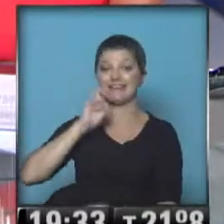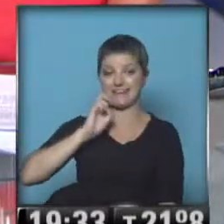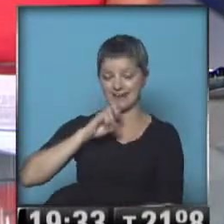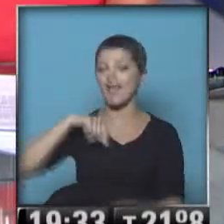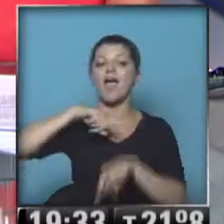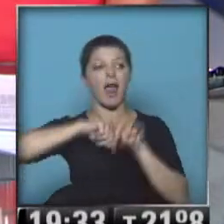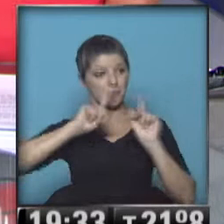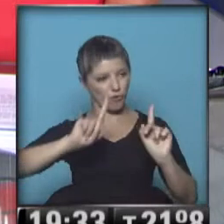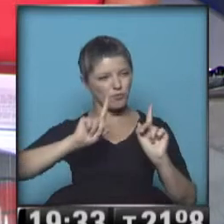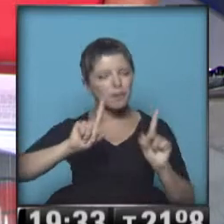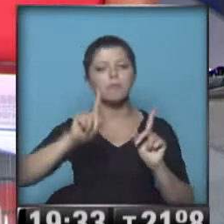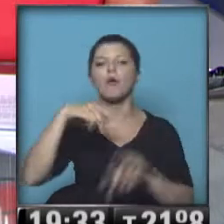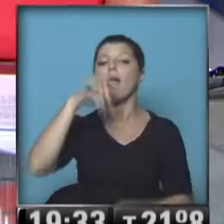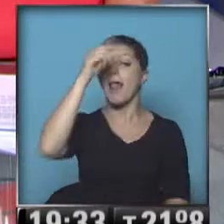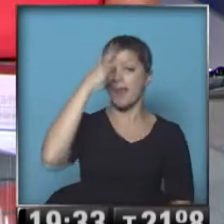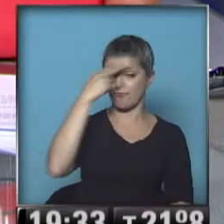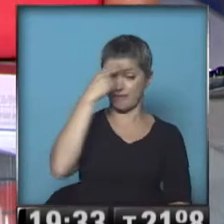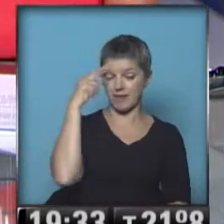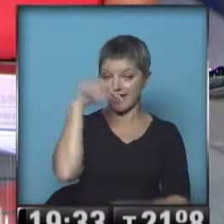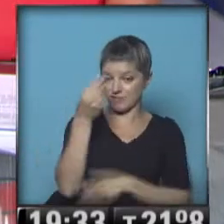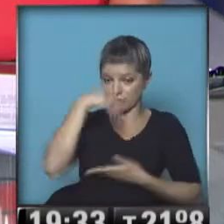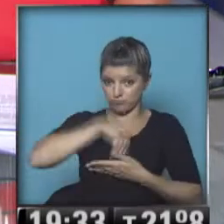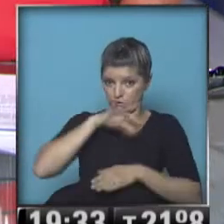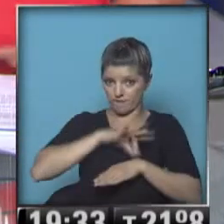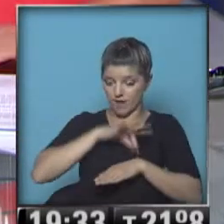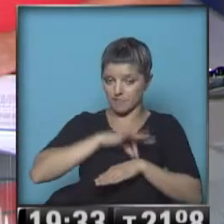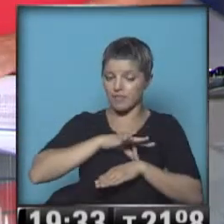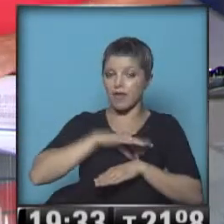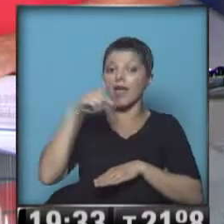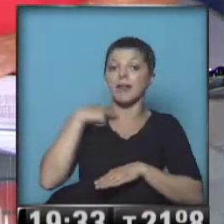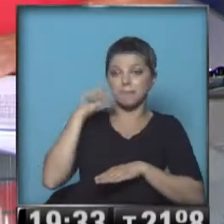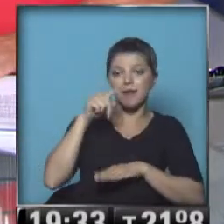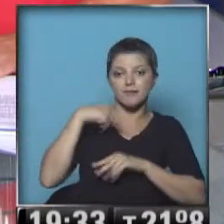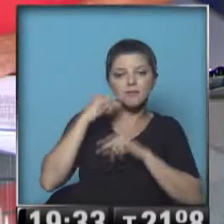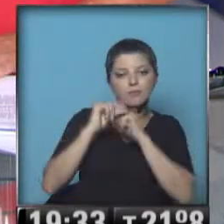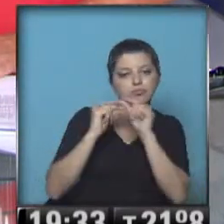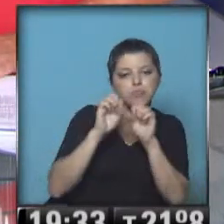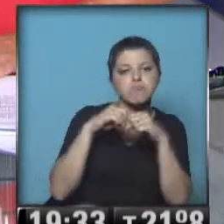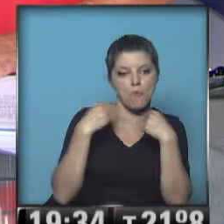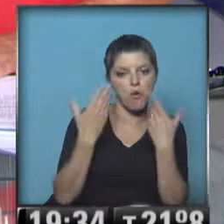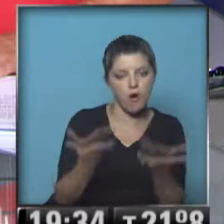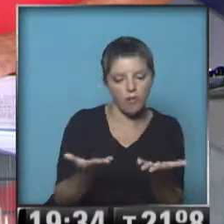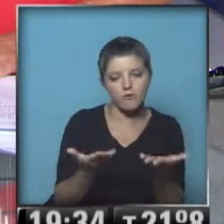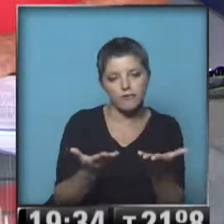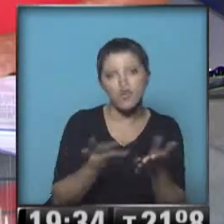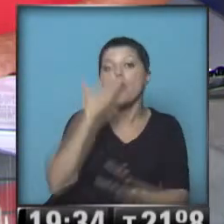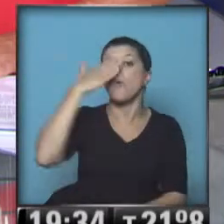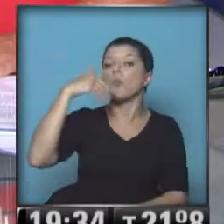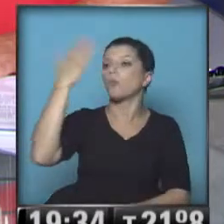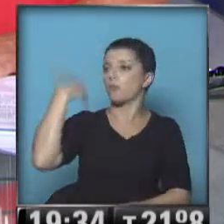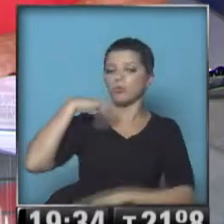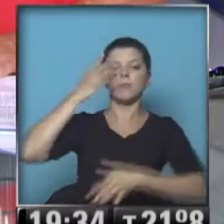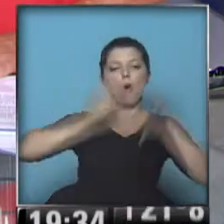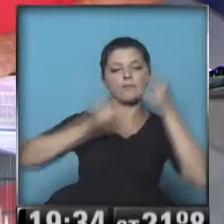enfermera que había contagiado esta enfermedad en España se recupera satisfactoriamente. Los últimos